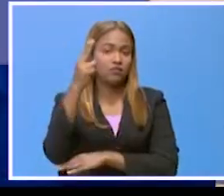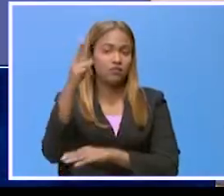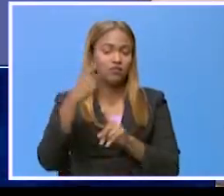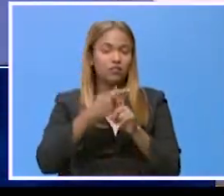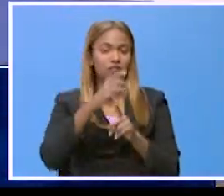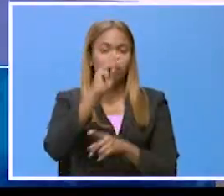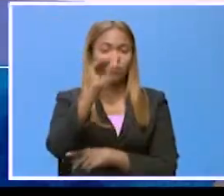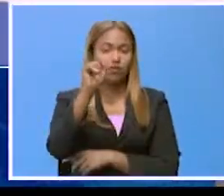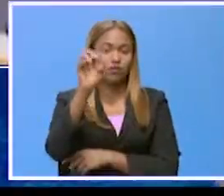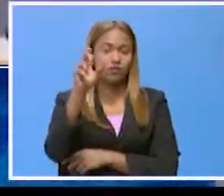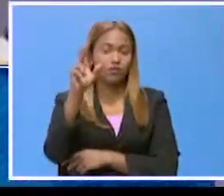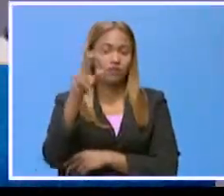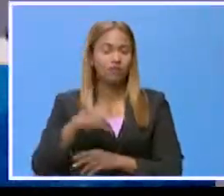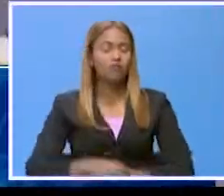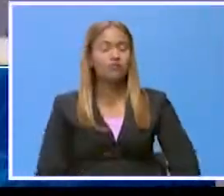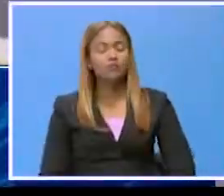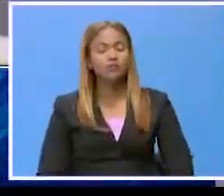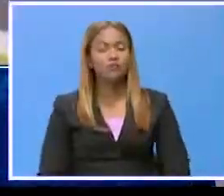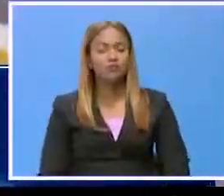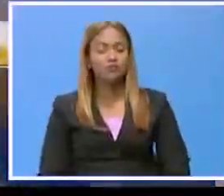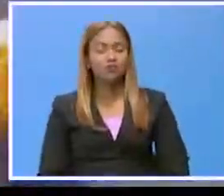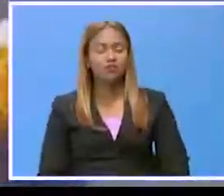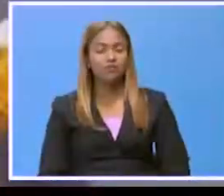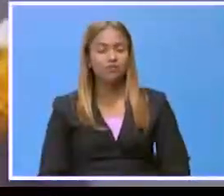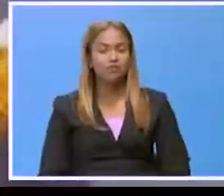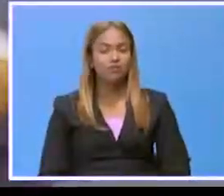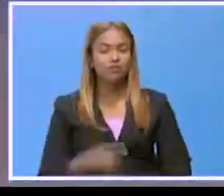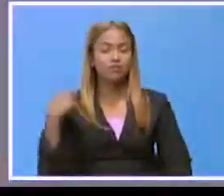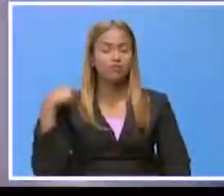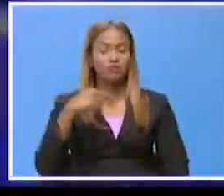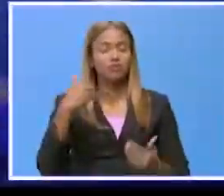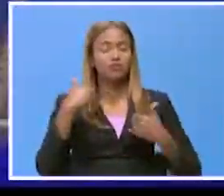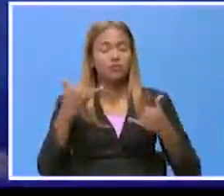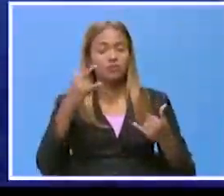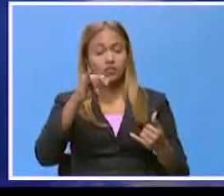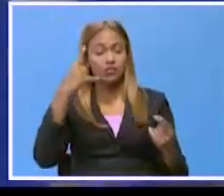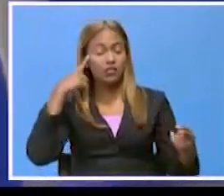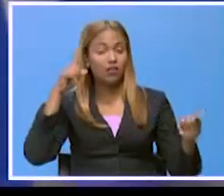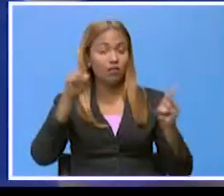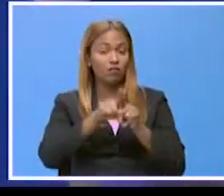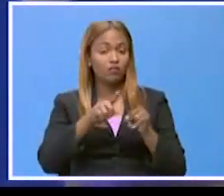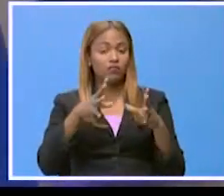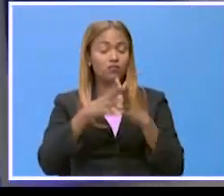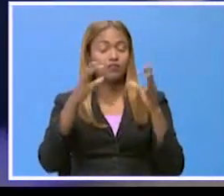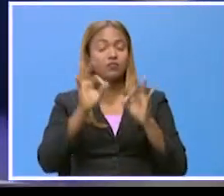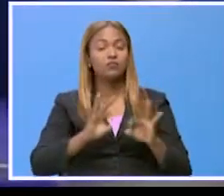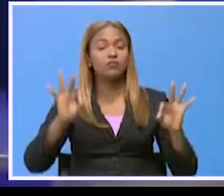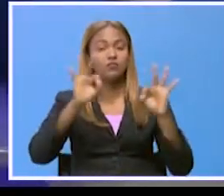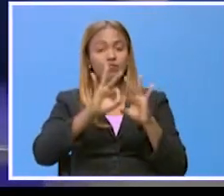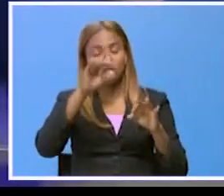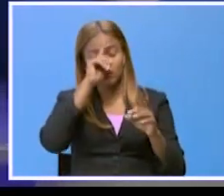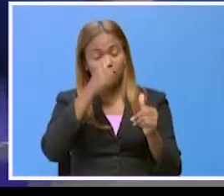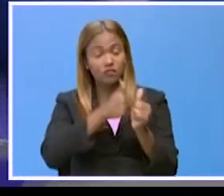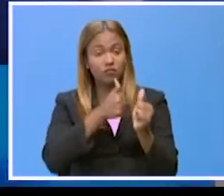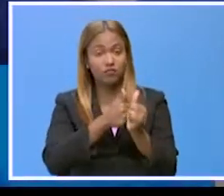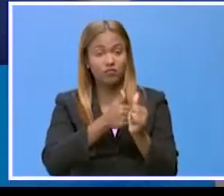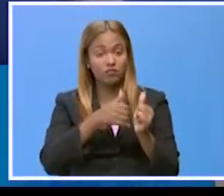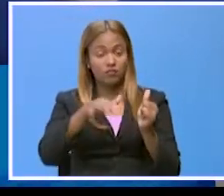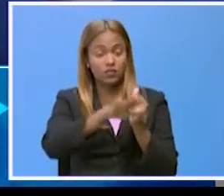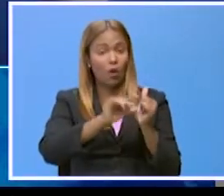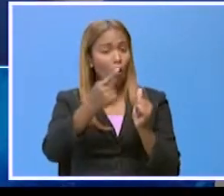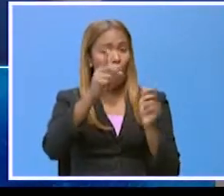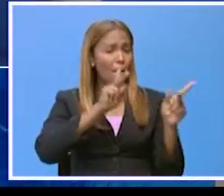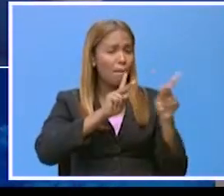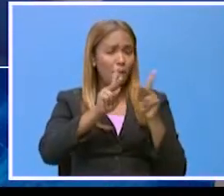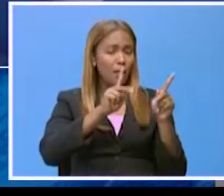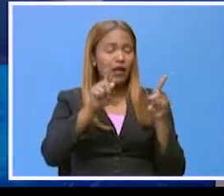montemar y firmando este acuerdo que va a ser tan importante no solamente para la ciudad de puerto plata sino